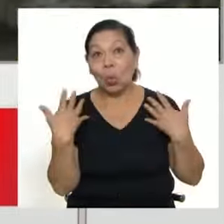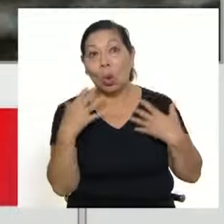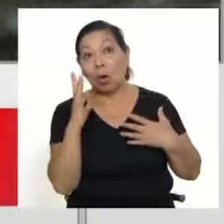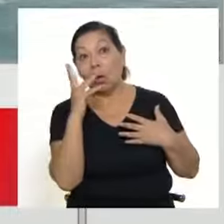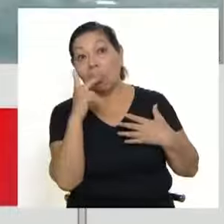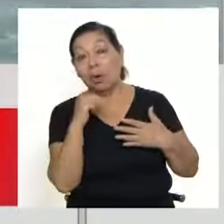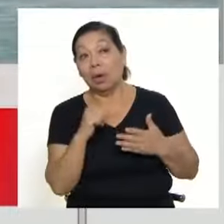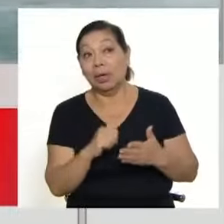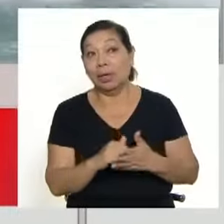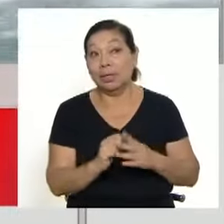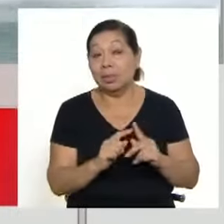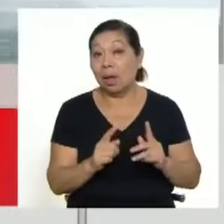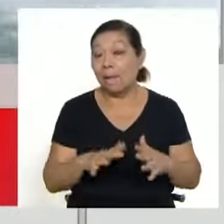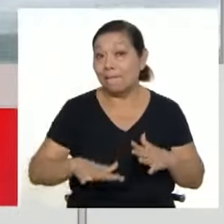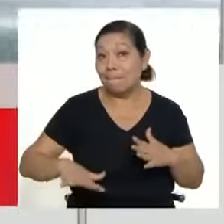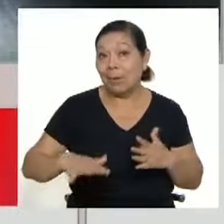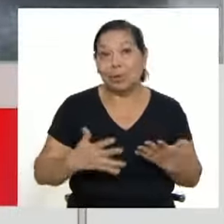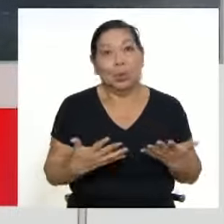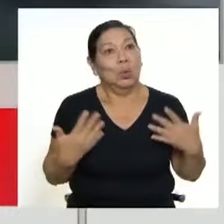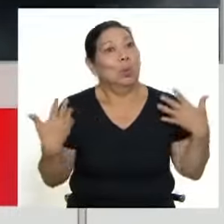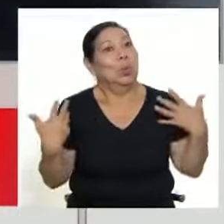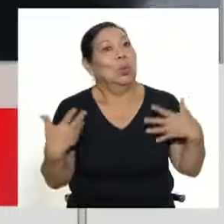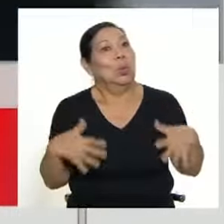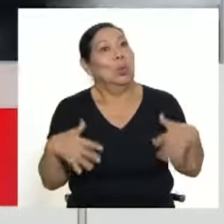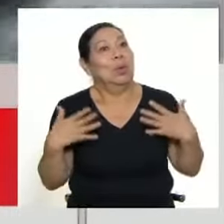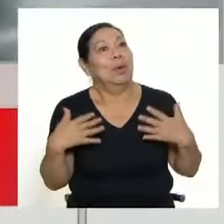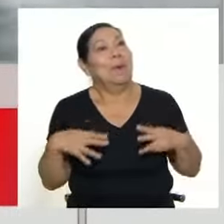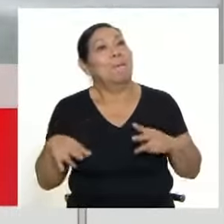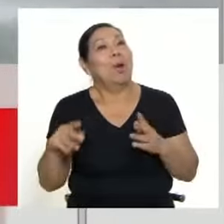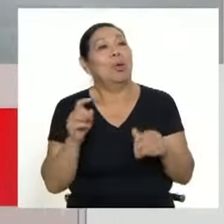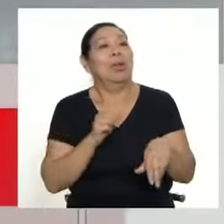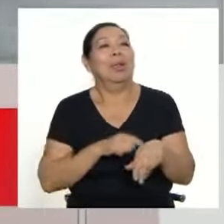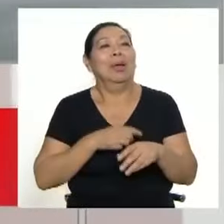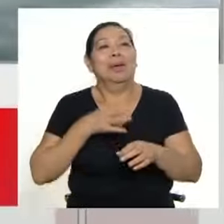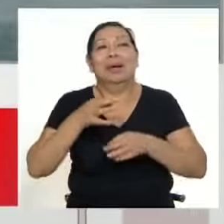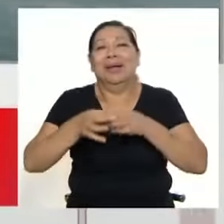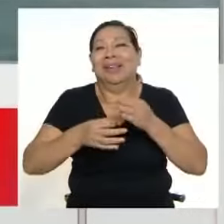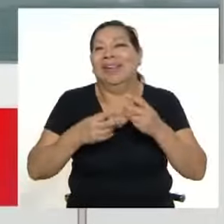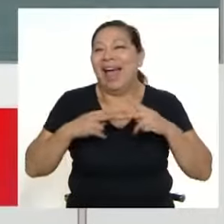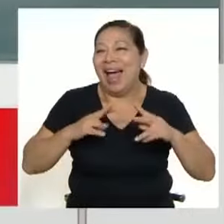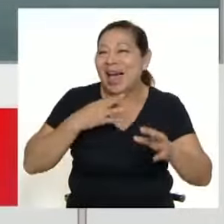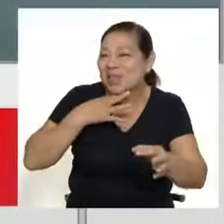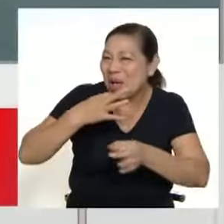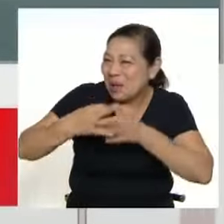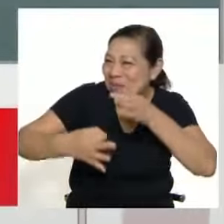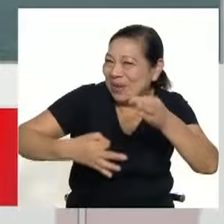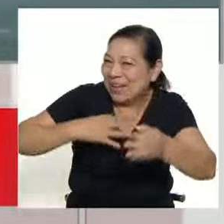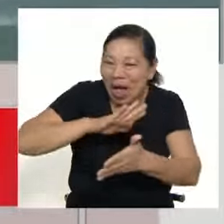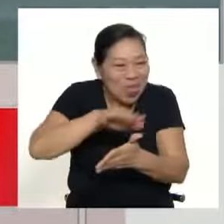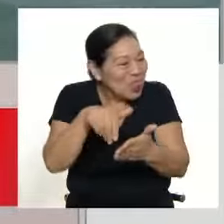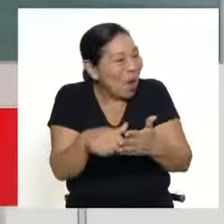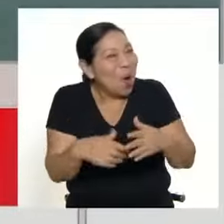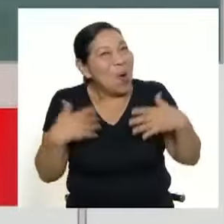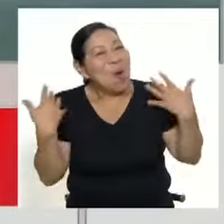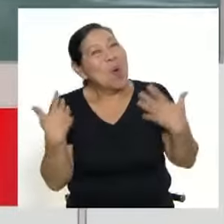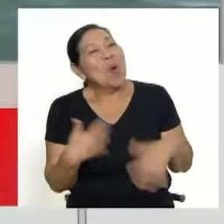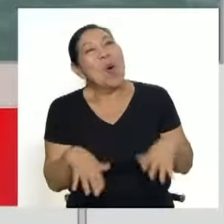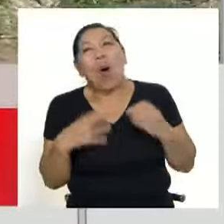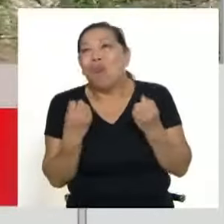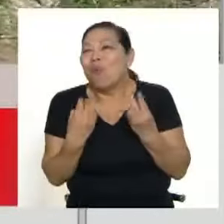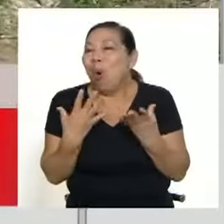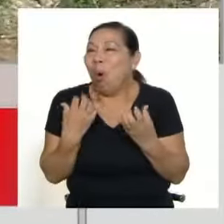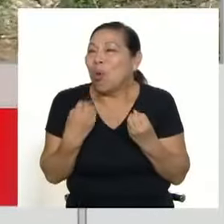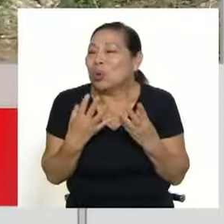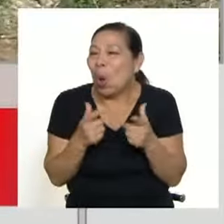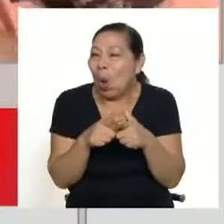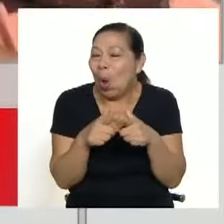increíbles en la Cordillera del Barroso. No, y en general, si tuviéramos más tiempo, les hago a todos los televidentes una lista para sus vacaciones. Hay muchos sitios